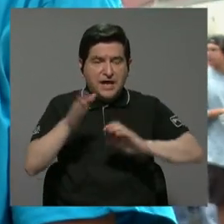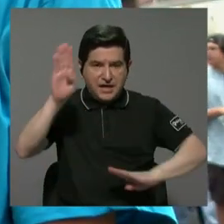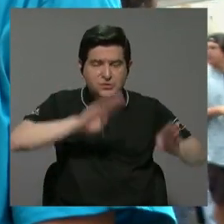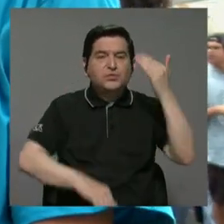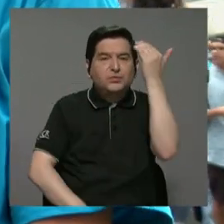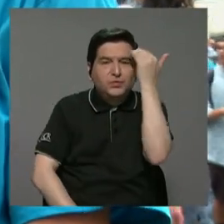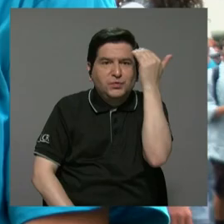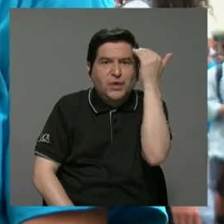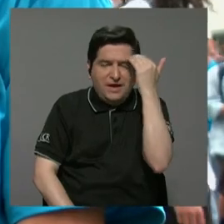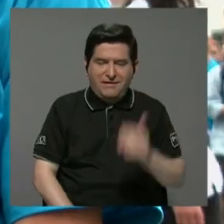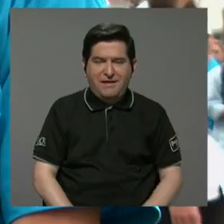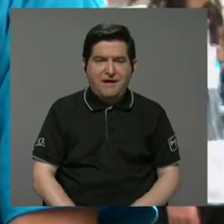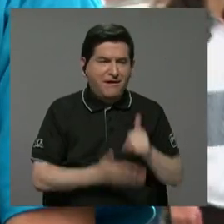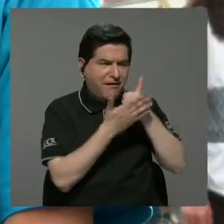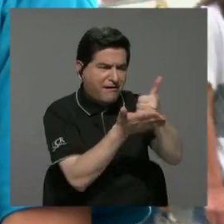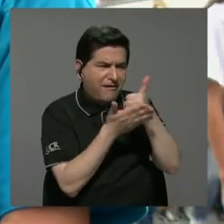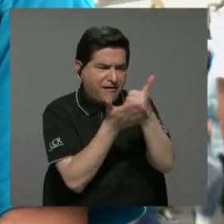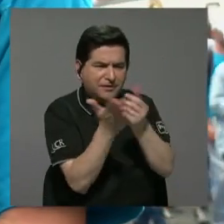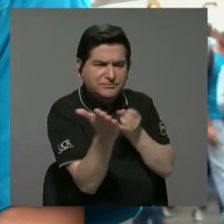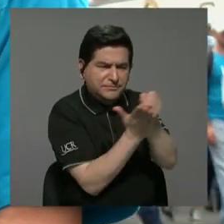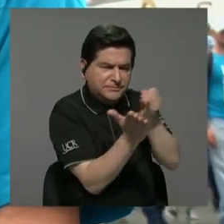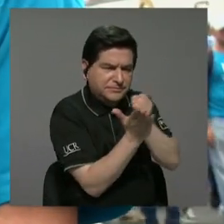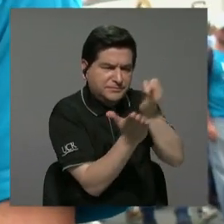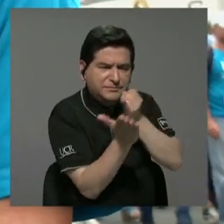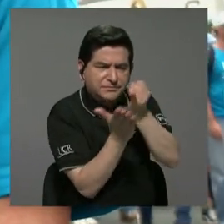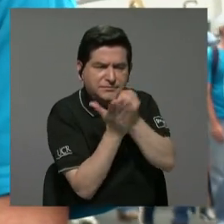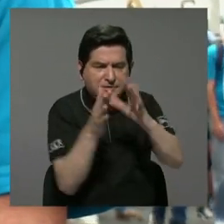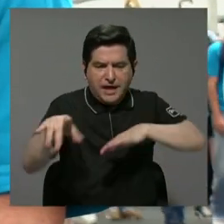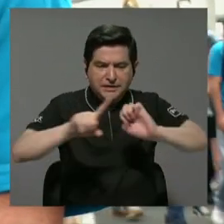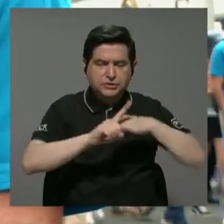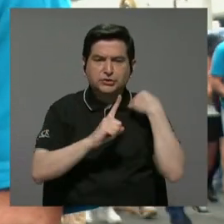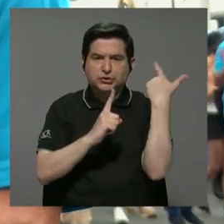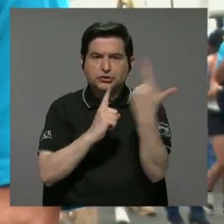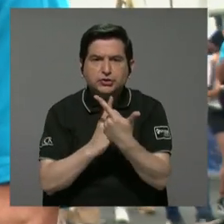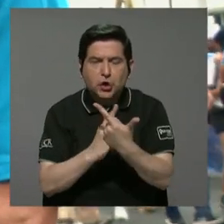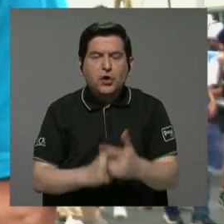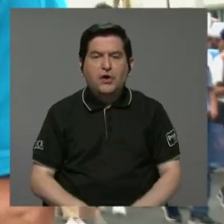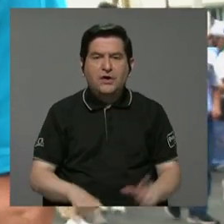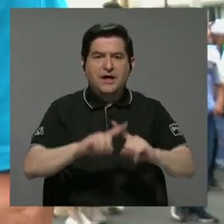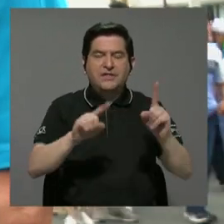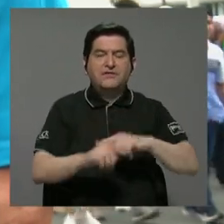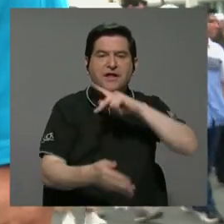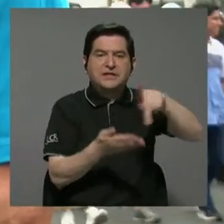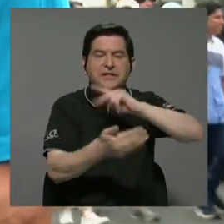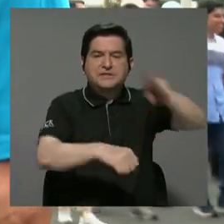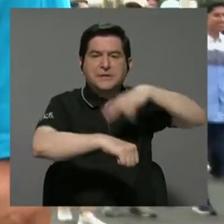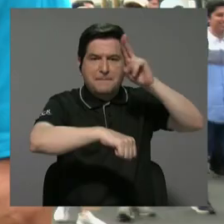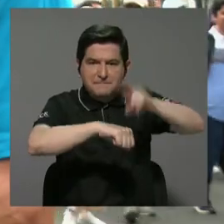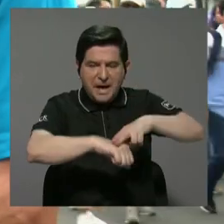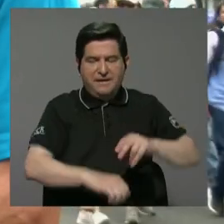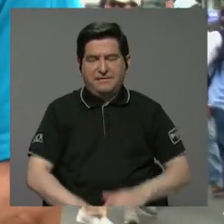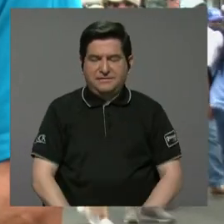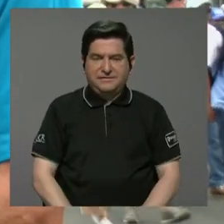sabe cómo contribuyen investigación, en acción social, a los parques nacionales, algo que el